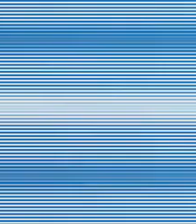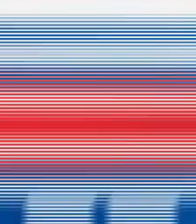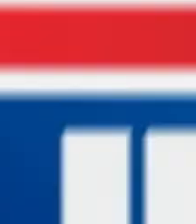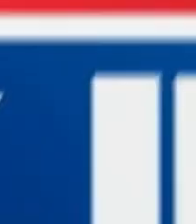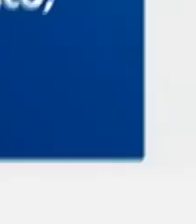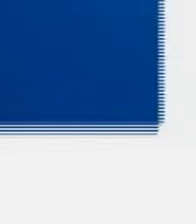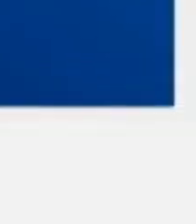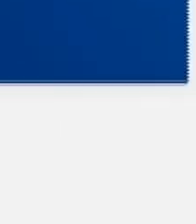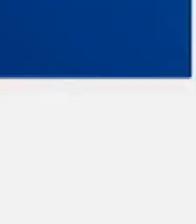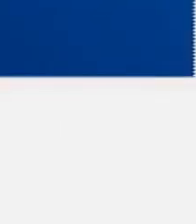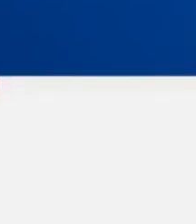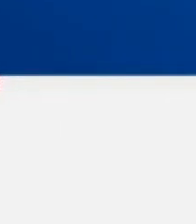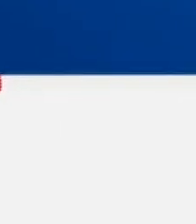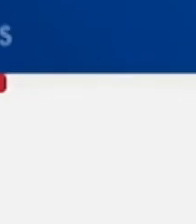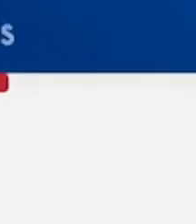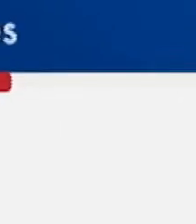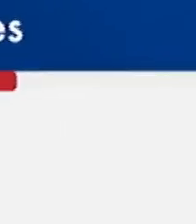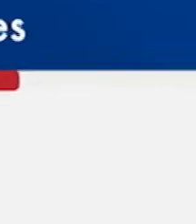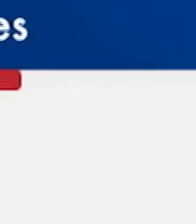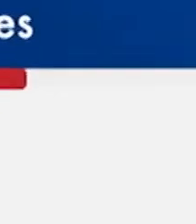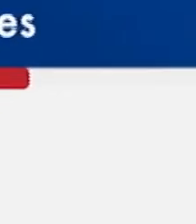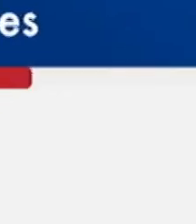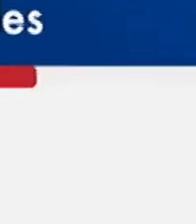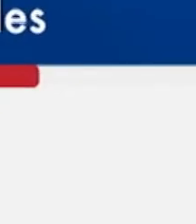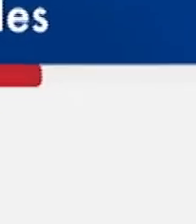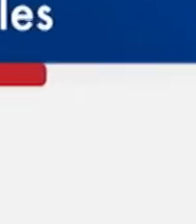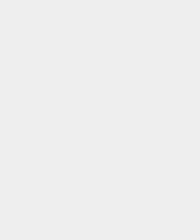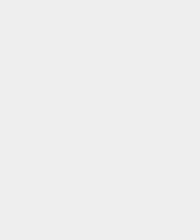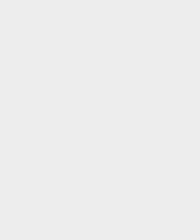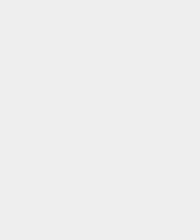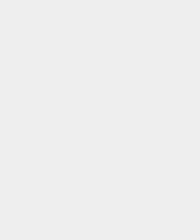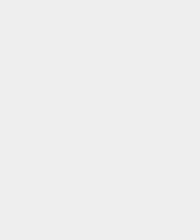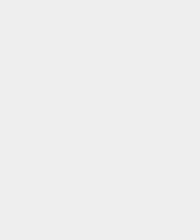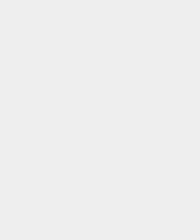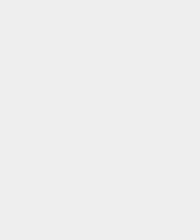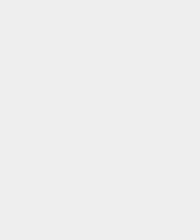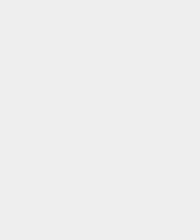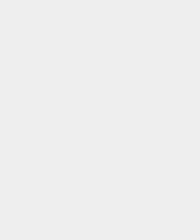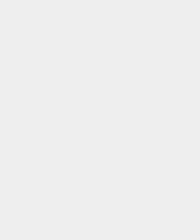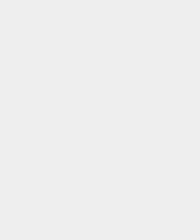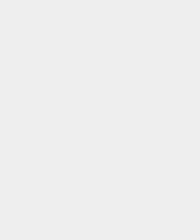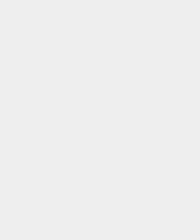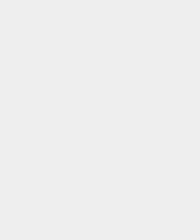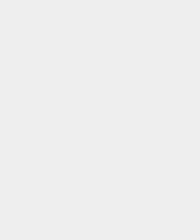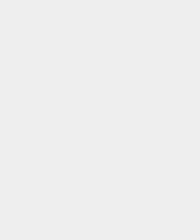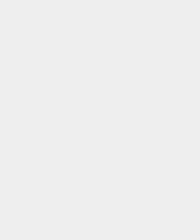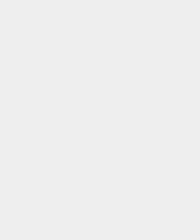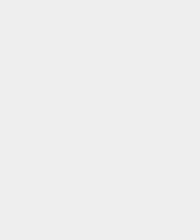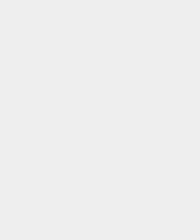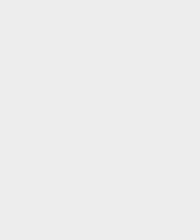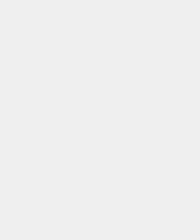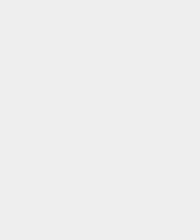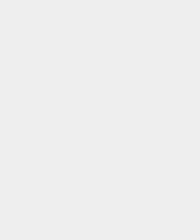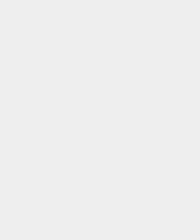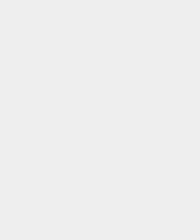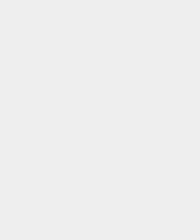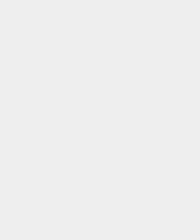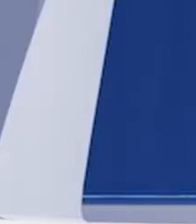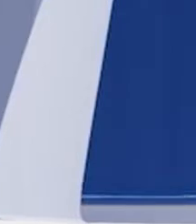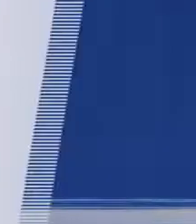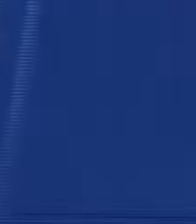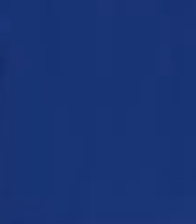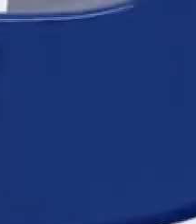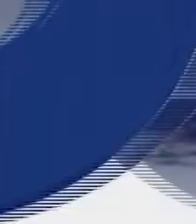o afuera del banco, en los cajeros automáticos multifuncionales. Conozca cómo hacerlo con nuestros tutoriales en